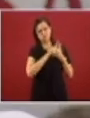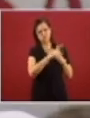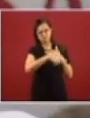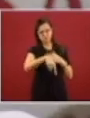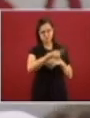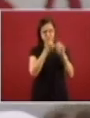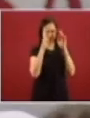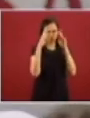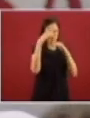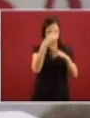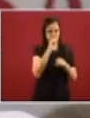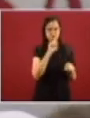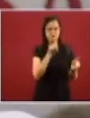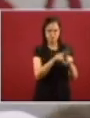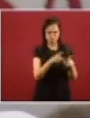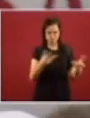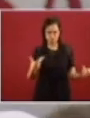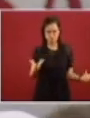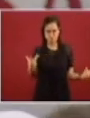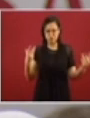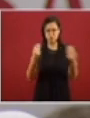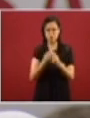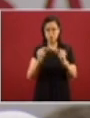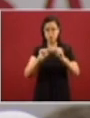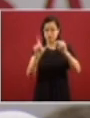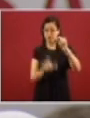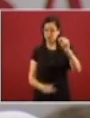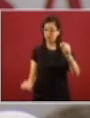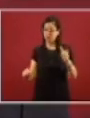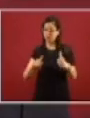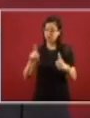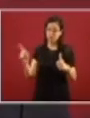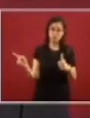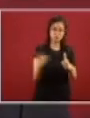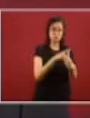conservadores. La patria es primero.